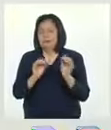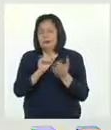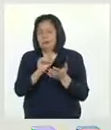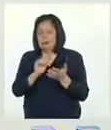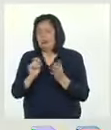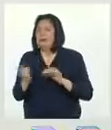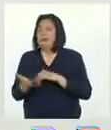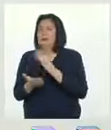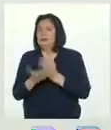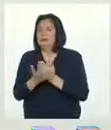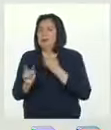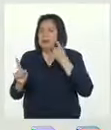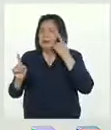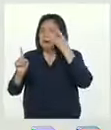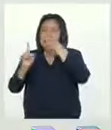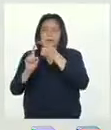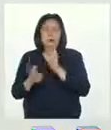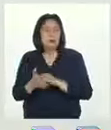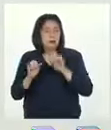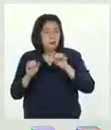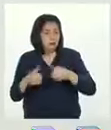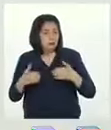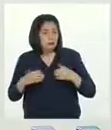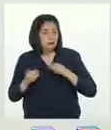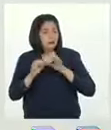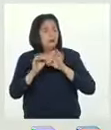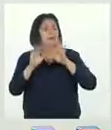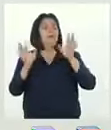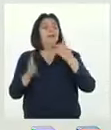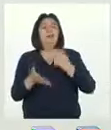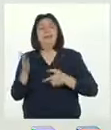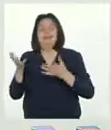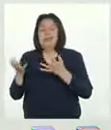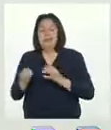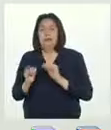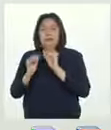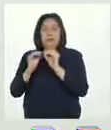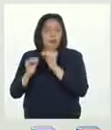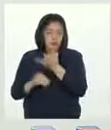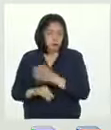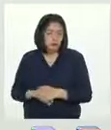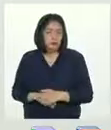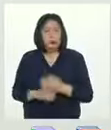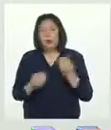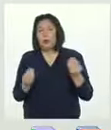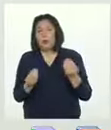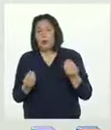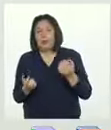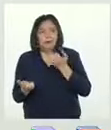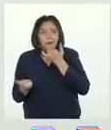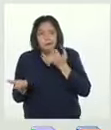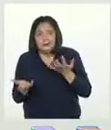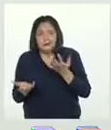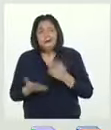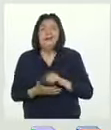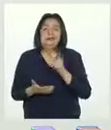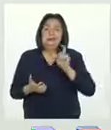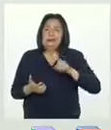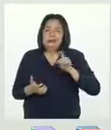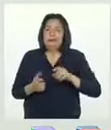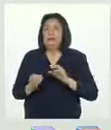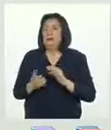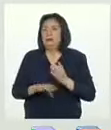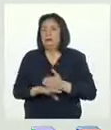encontrar nuestro objetivo. Así tendremos claro a qué le queremos dar solución o cuál es la situación que queremos